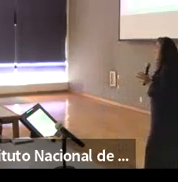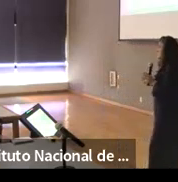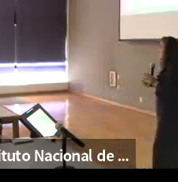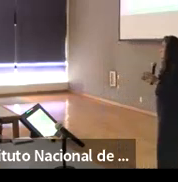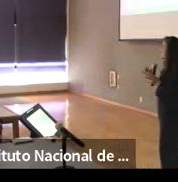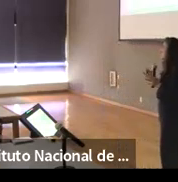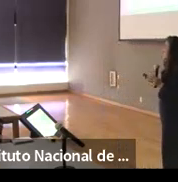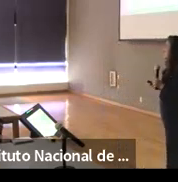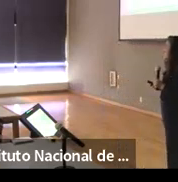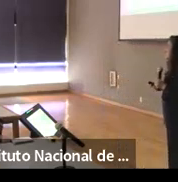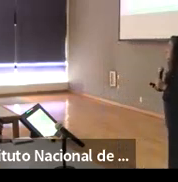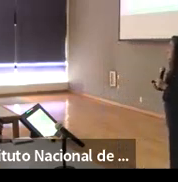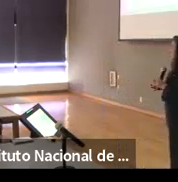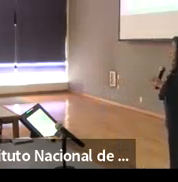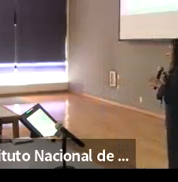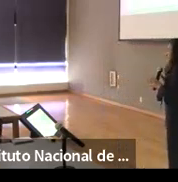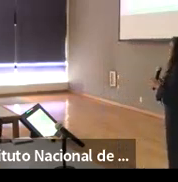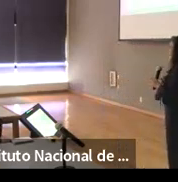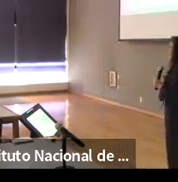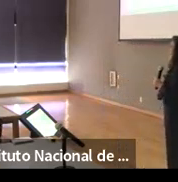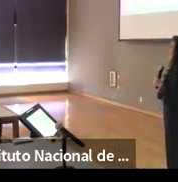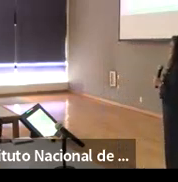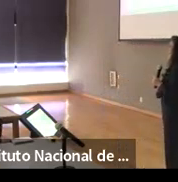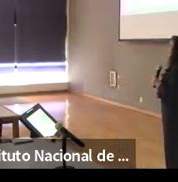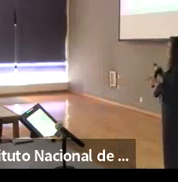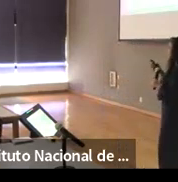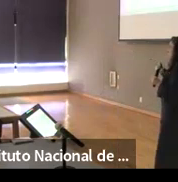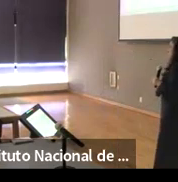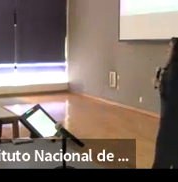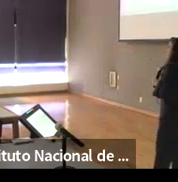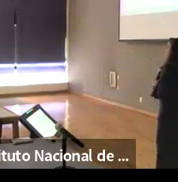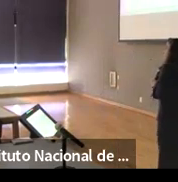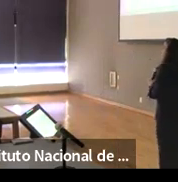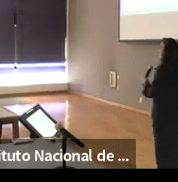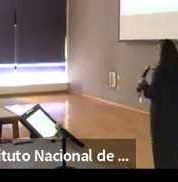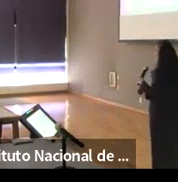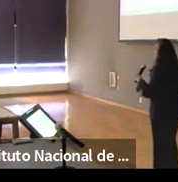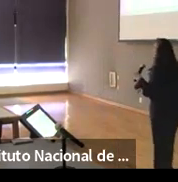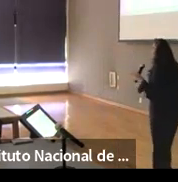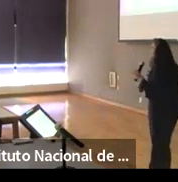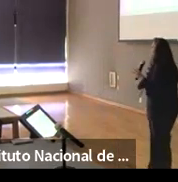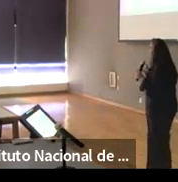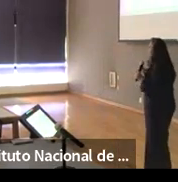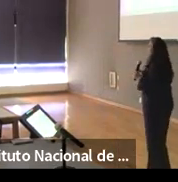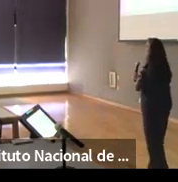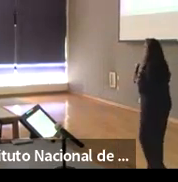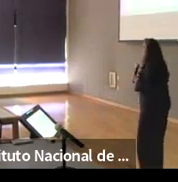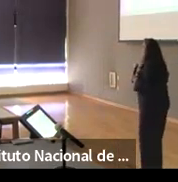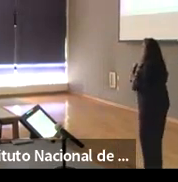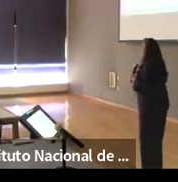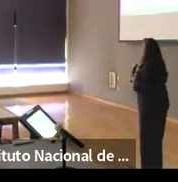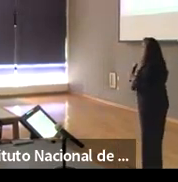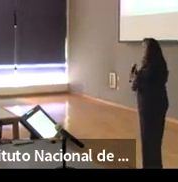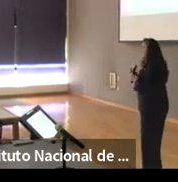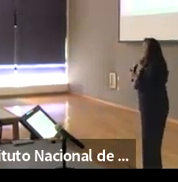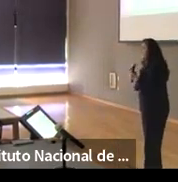perspectivas distintas Y eso está bien porque soy enriquece los grupos de trabajo enriquece los grupos humanos